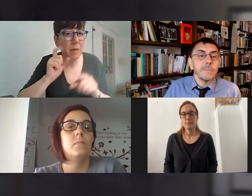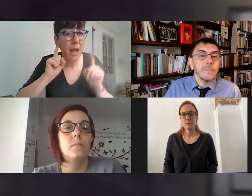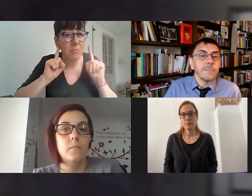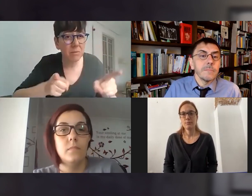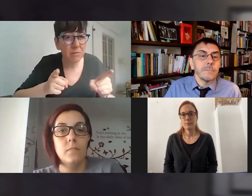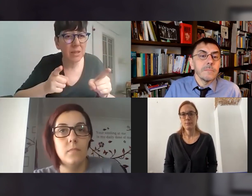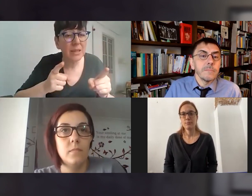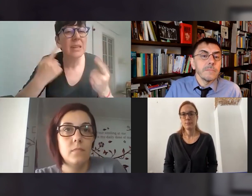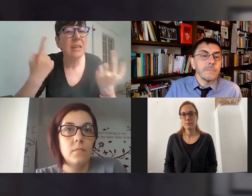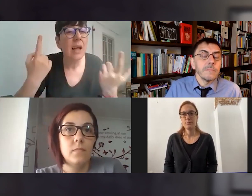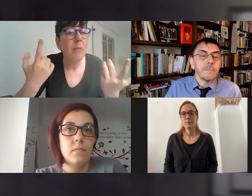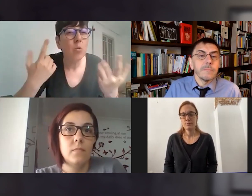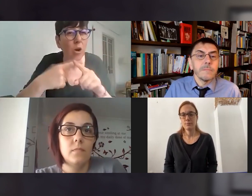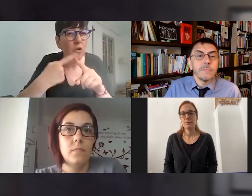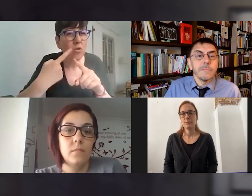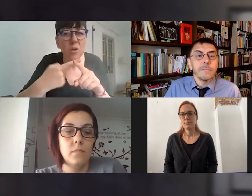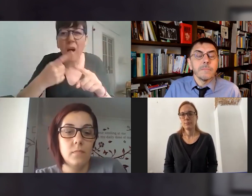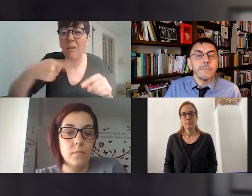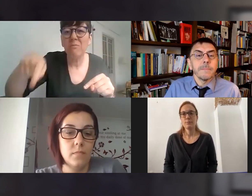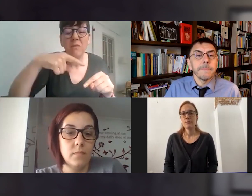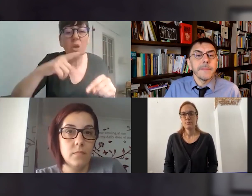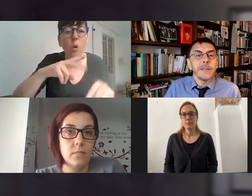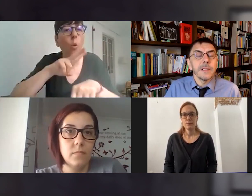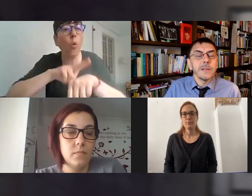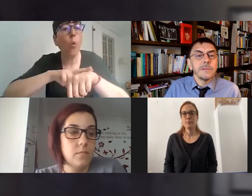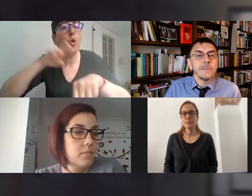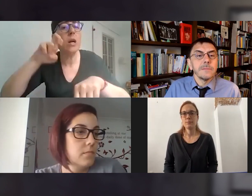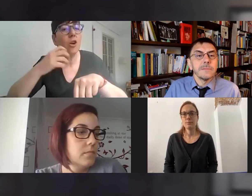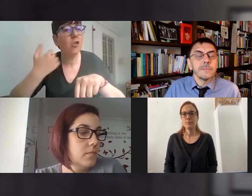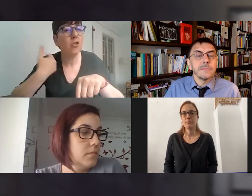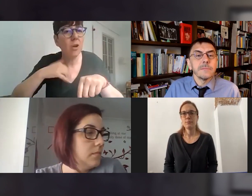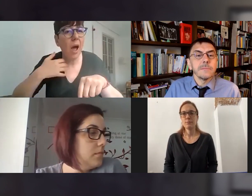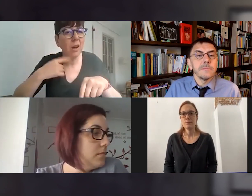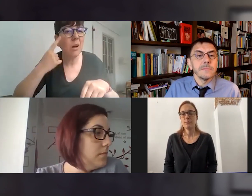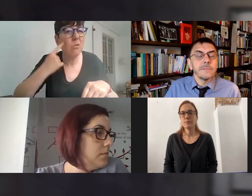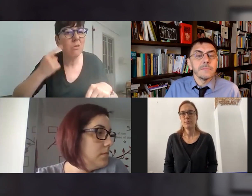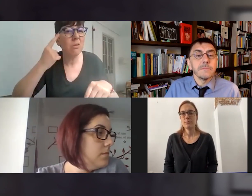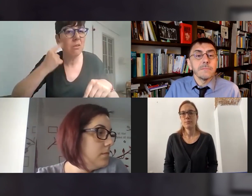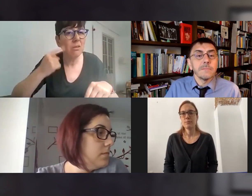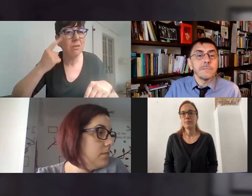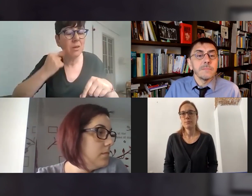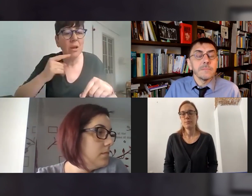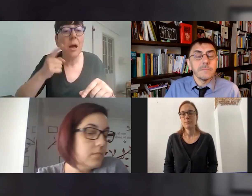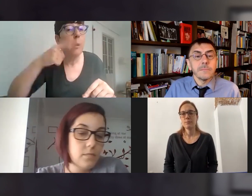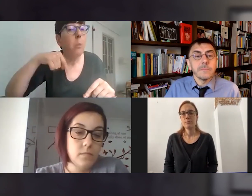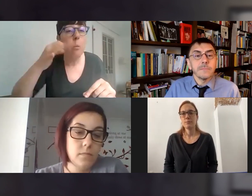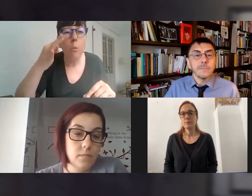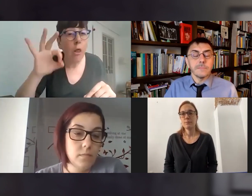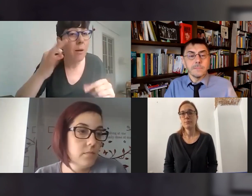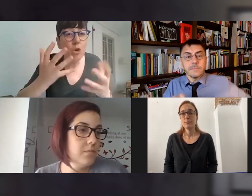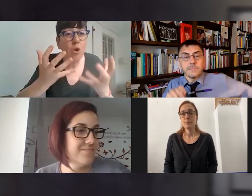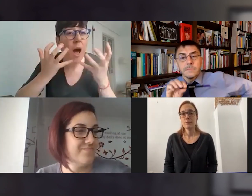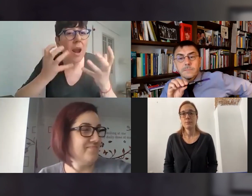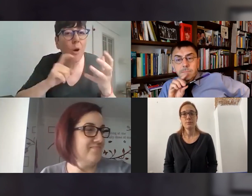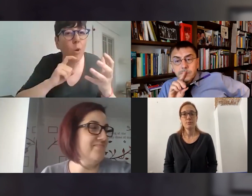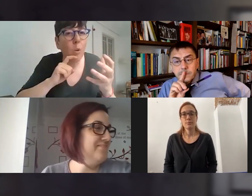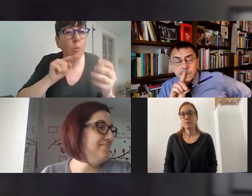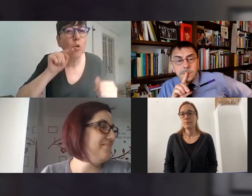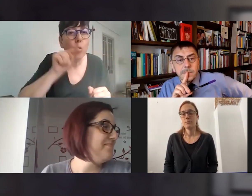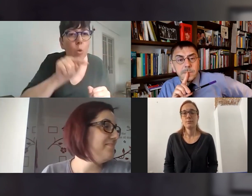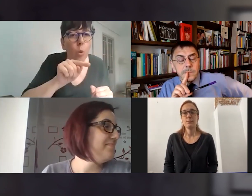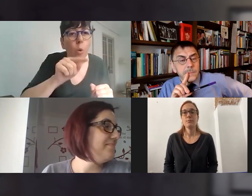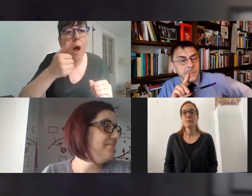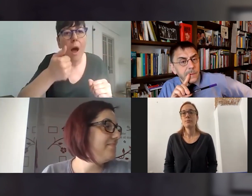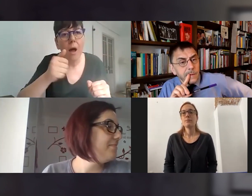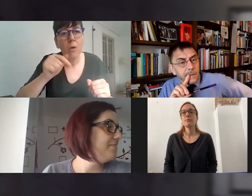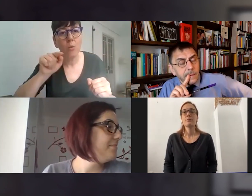sueldo. Y, bueno, la verdad es que a veces su actitud es comprensiva. Pero, ¿sabéis una cosa? Yo creo que ya estamos curtidos, ya estamos acostumbrados a